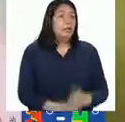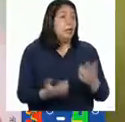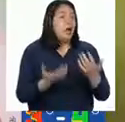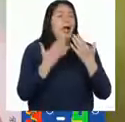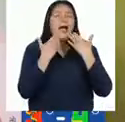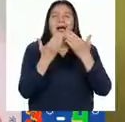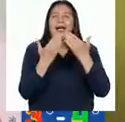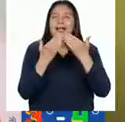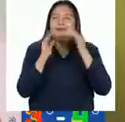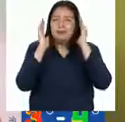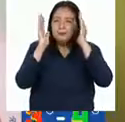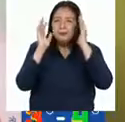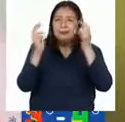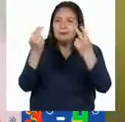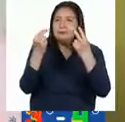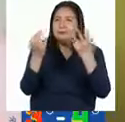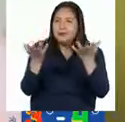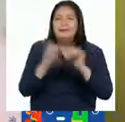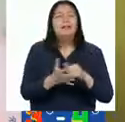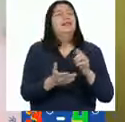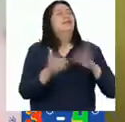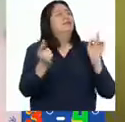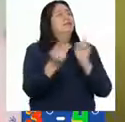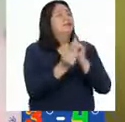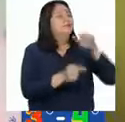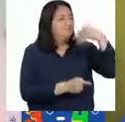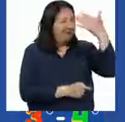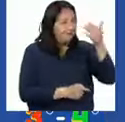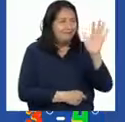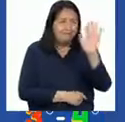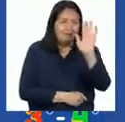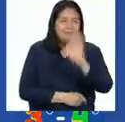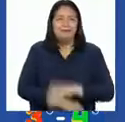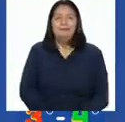Muchas gracias por escucharme. ¡Hasta pronto!